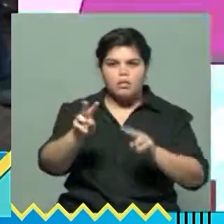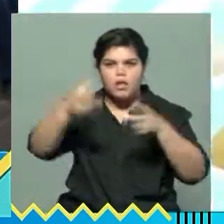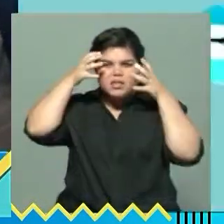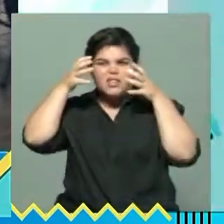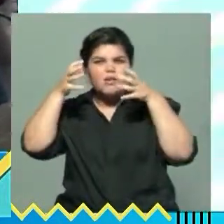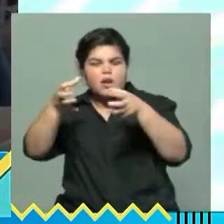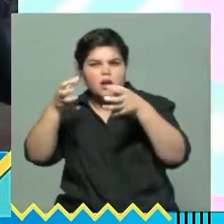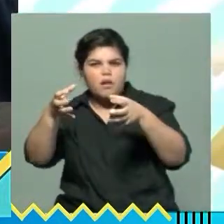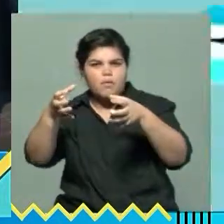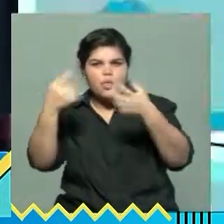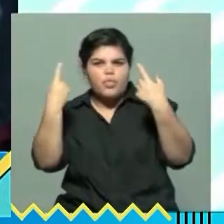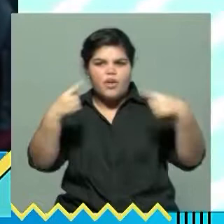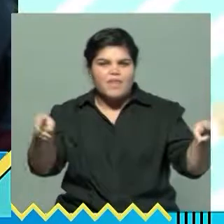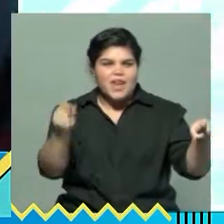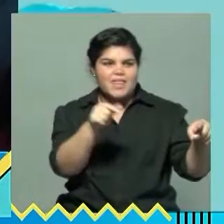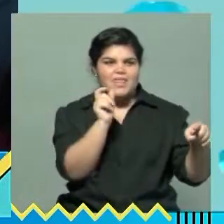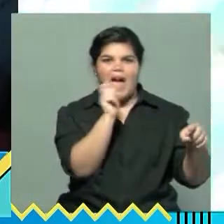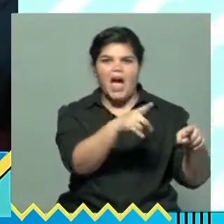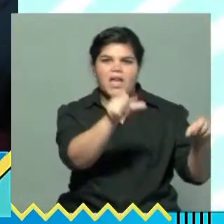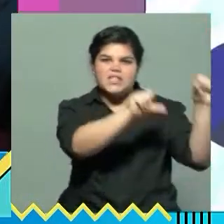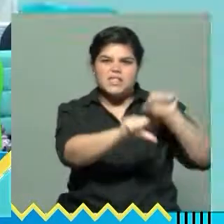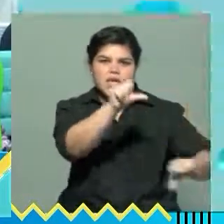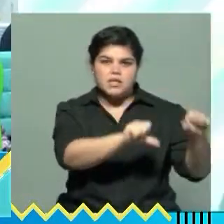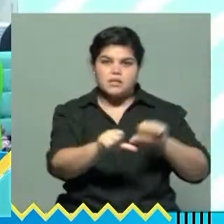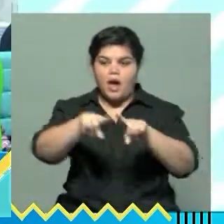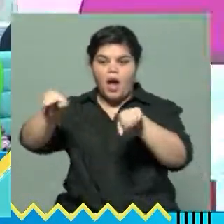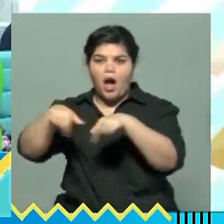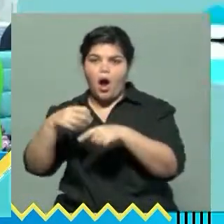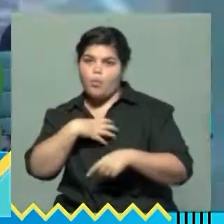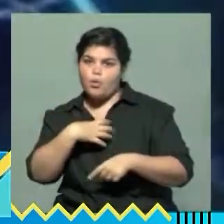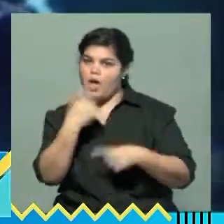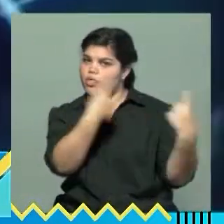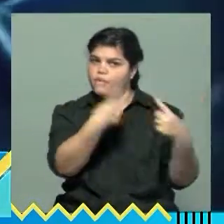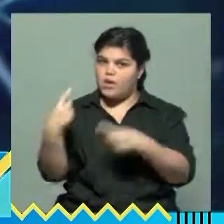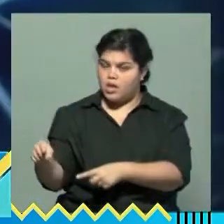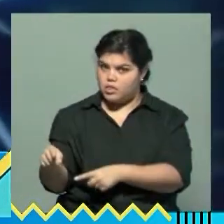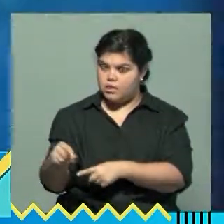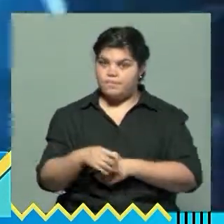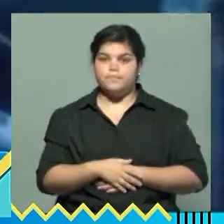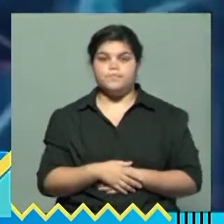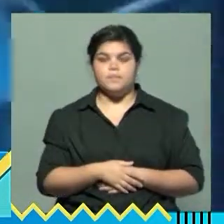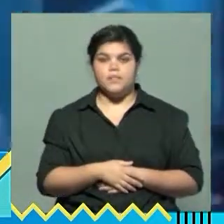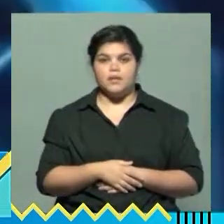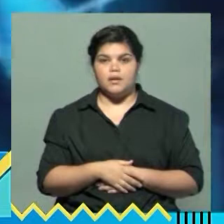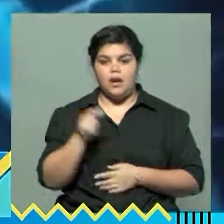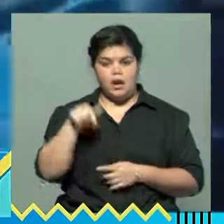la cognición allá en el mundo afuera, ¿no?, en el mundo real. En ese sentido, el diálogo